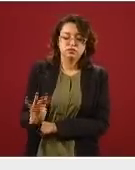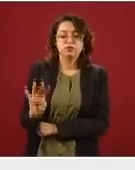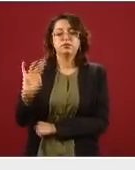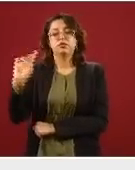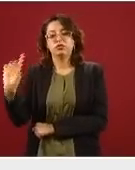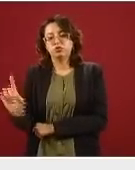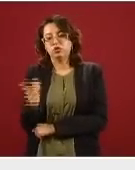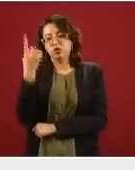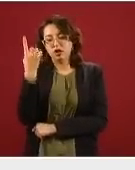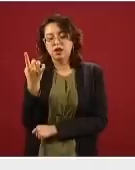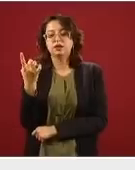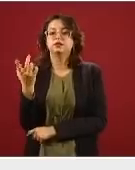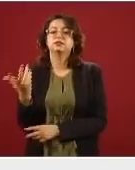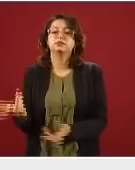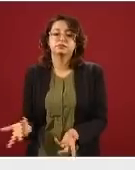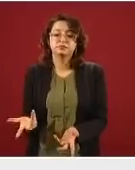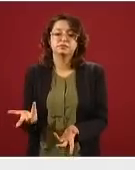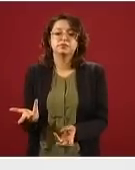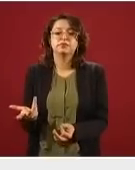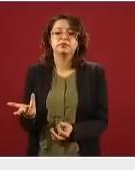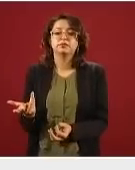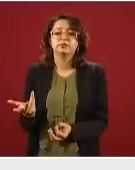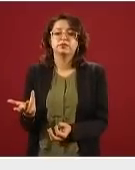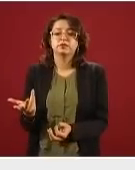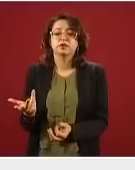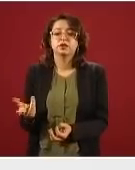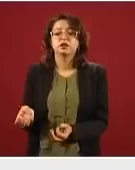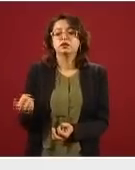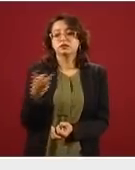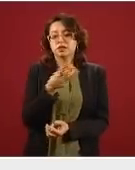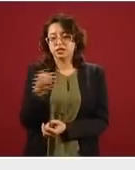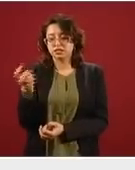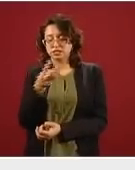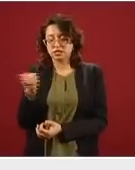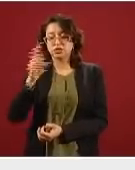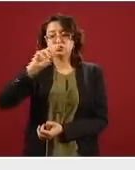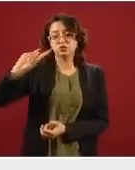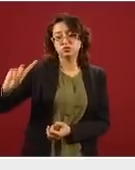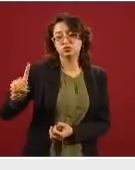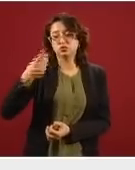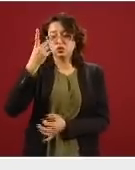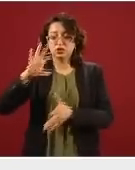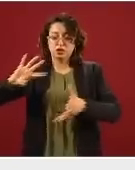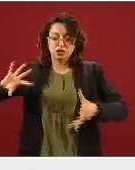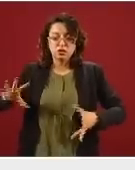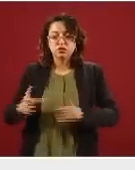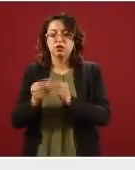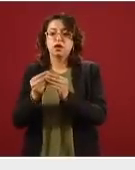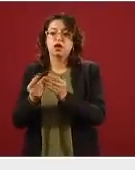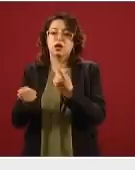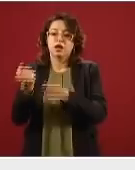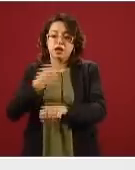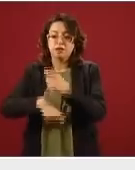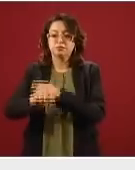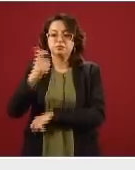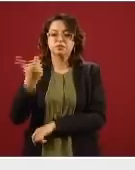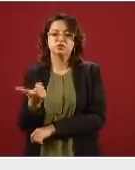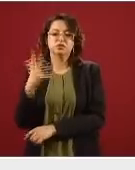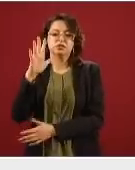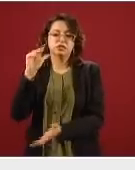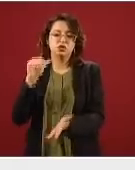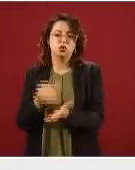$19.01, y el promedio que se recibe por los $300, $5,512. Por tanto, con